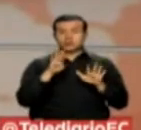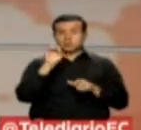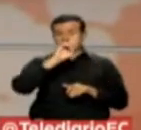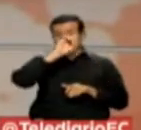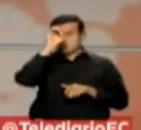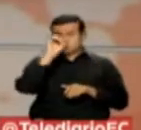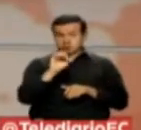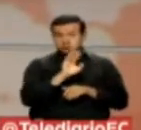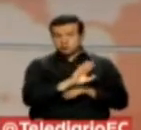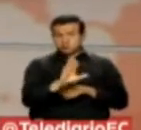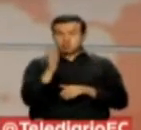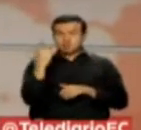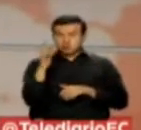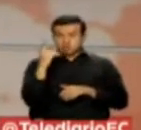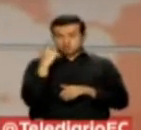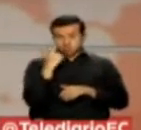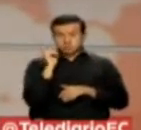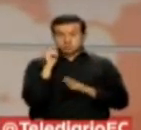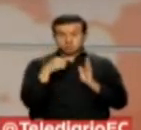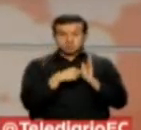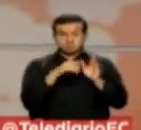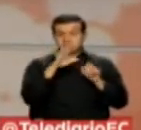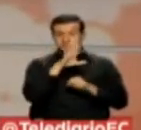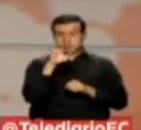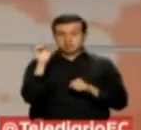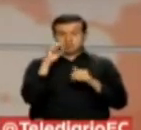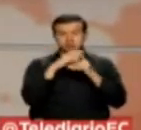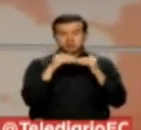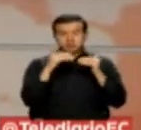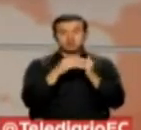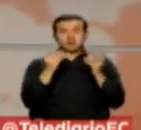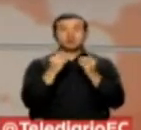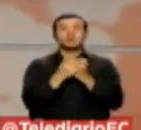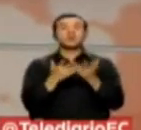90%, que tienen ingresos menores a $1.500.